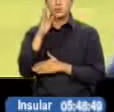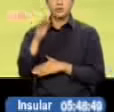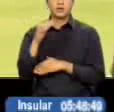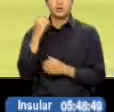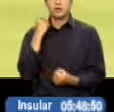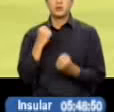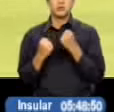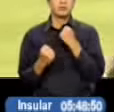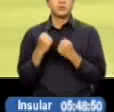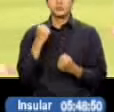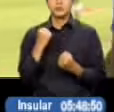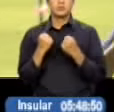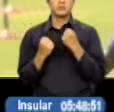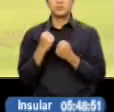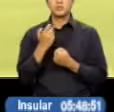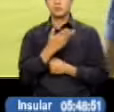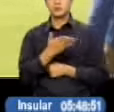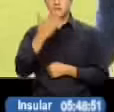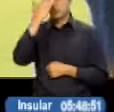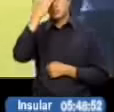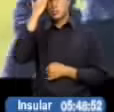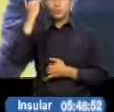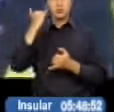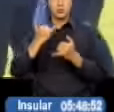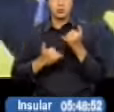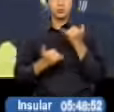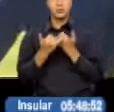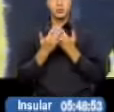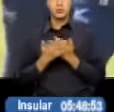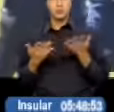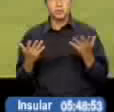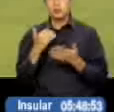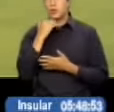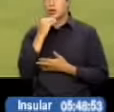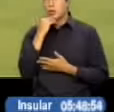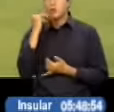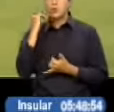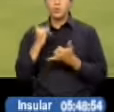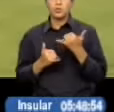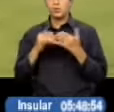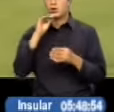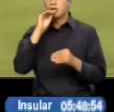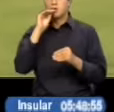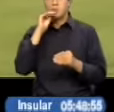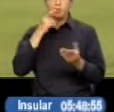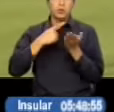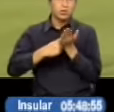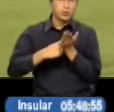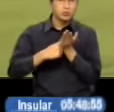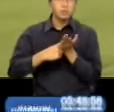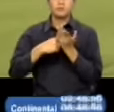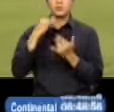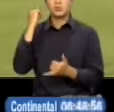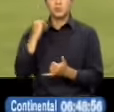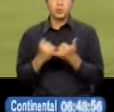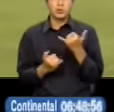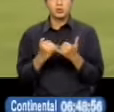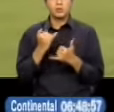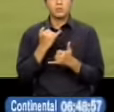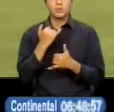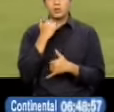trabajo seguramente la última arenga seguramente la alguna la última indicación seguramente algunas